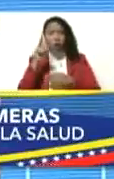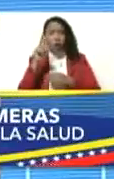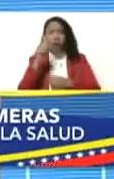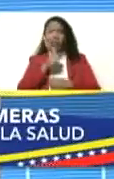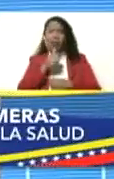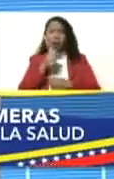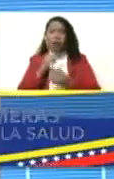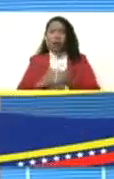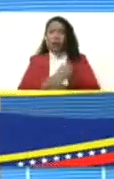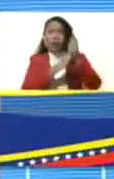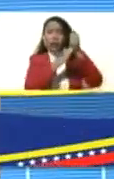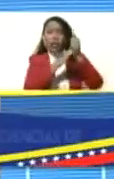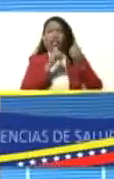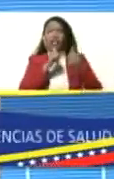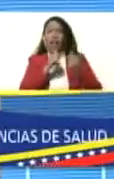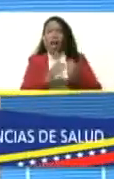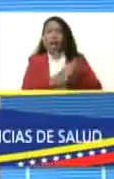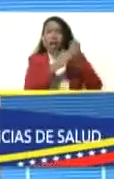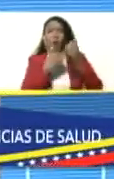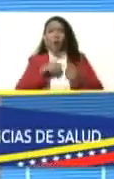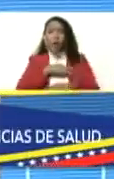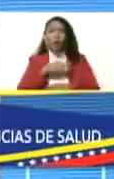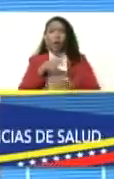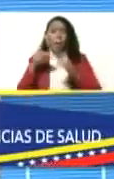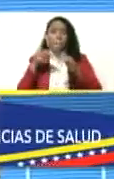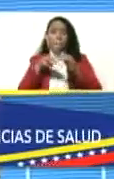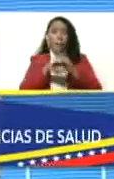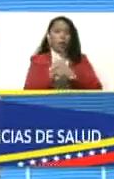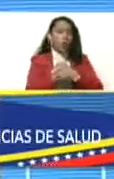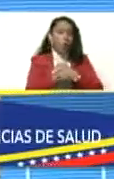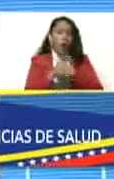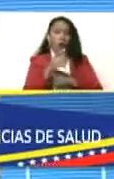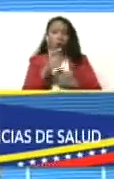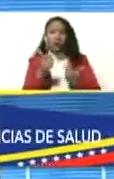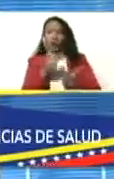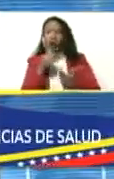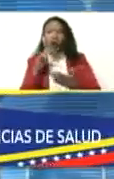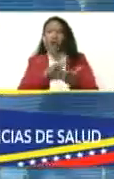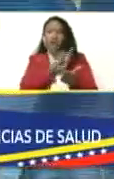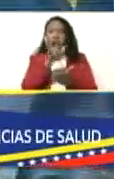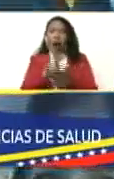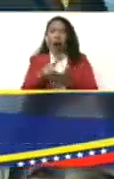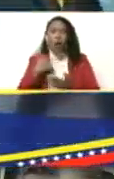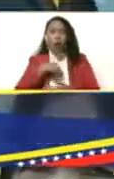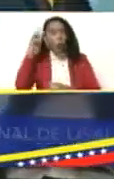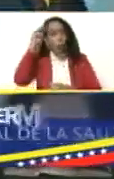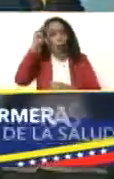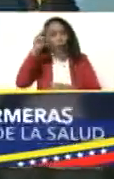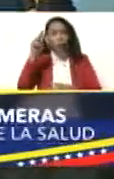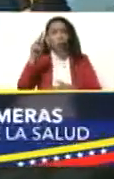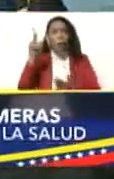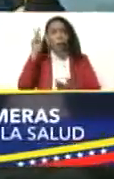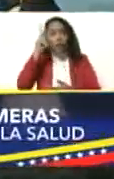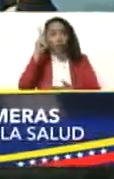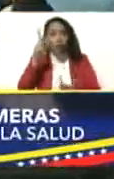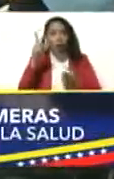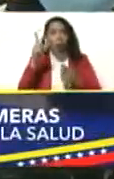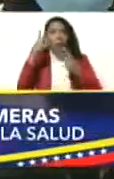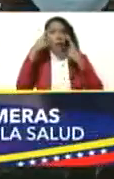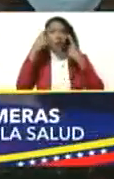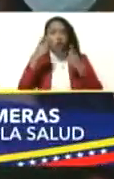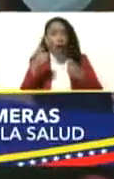fueron los guías de nuestro tren en nuestro viaje? Muy fácil. Nuestros maestros, profesores,